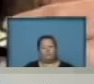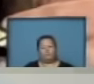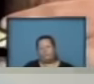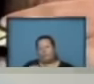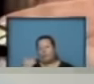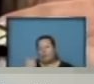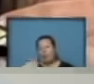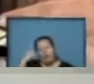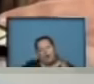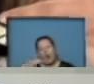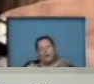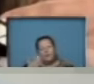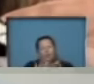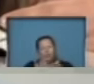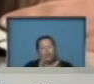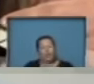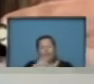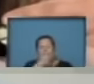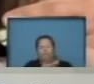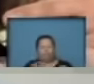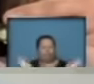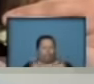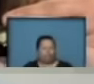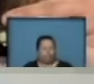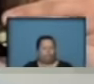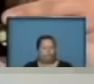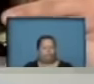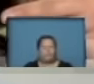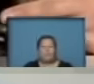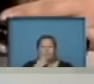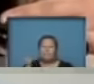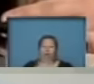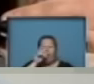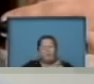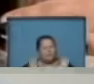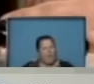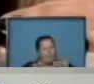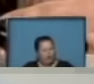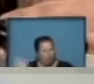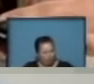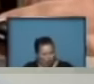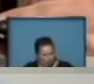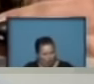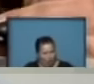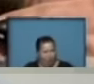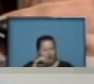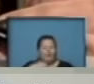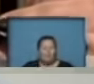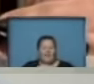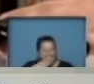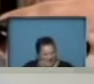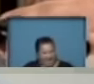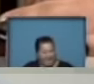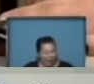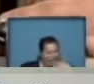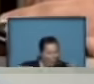un análisis que estábamos haciendo entre varios, si toda la gente que fue a la marcha era gente que estaba con vocación de hacer mal